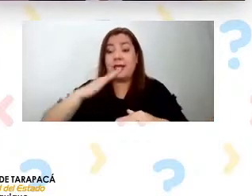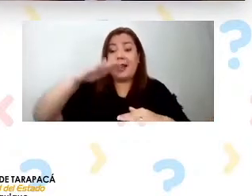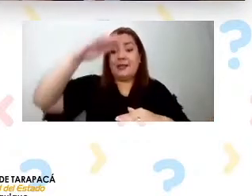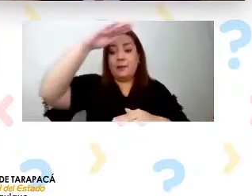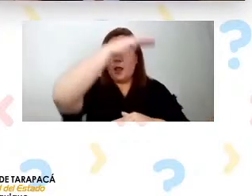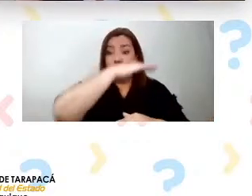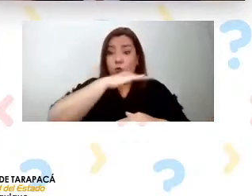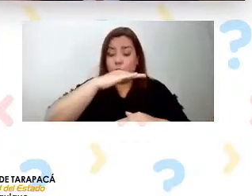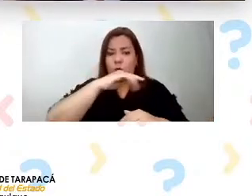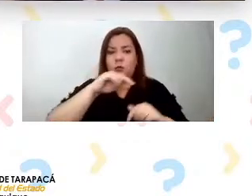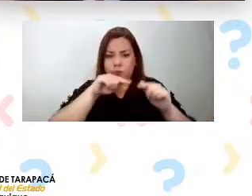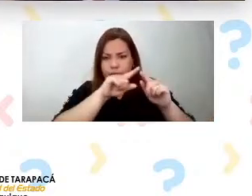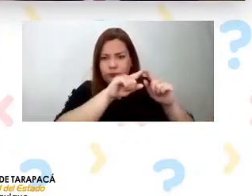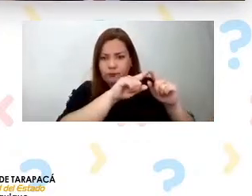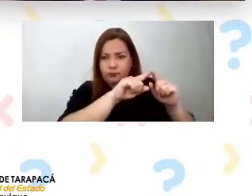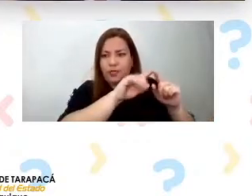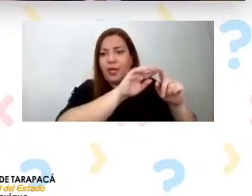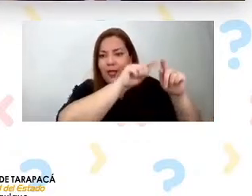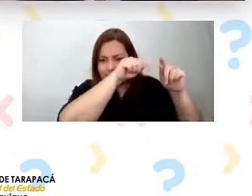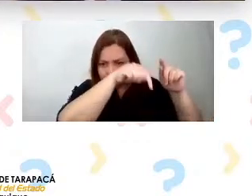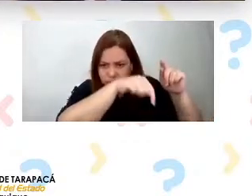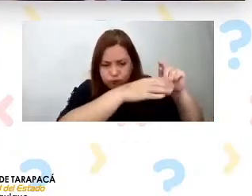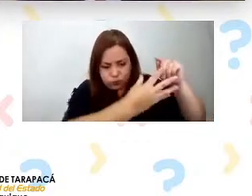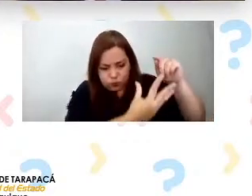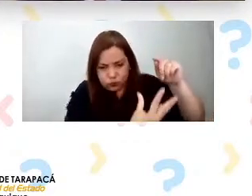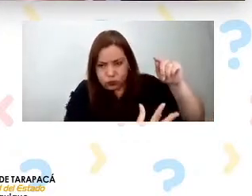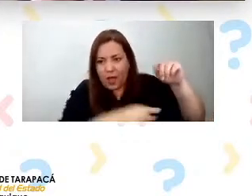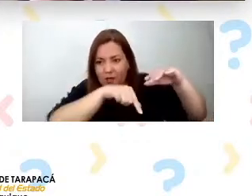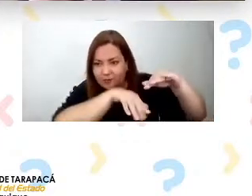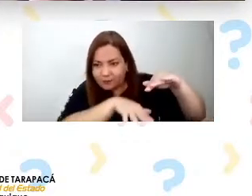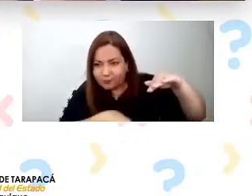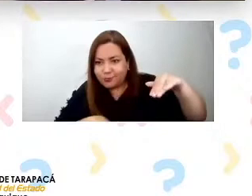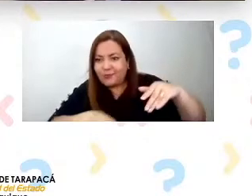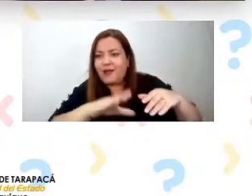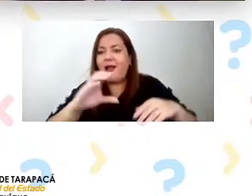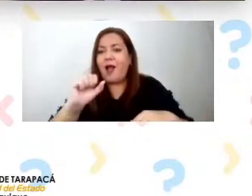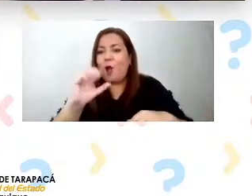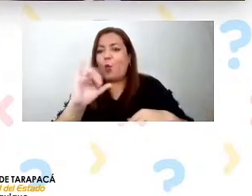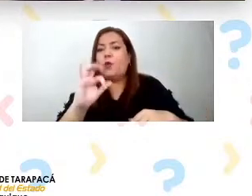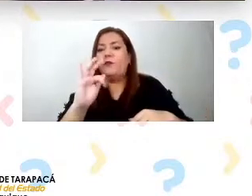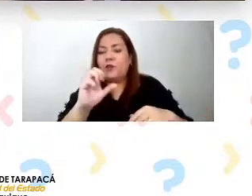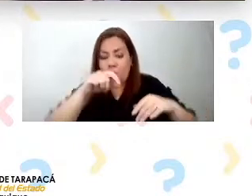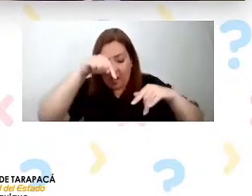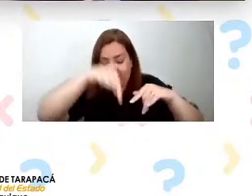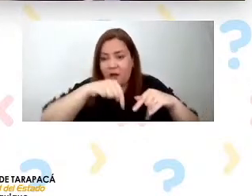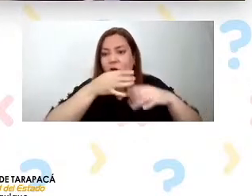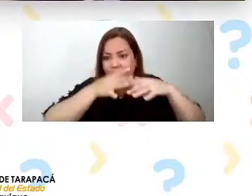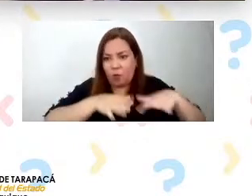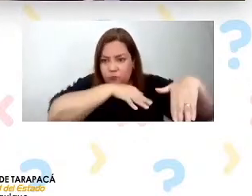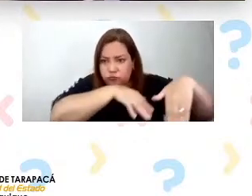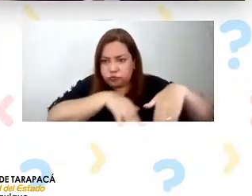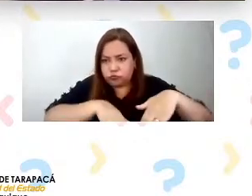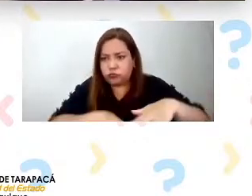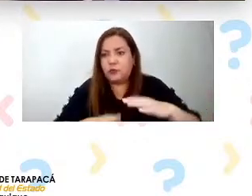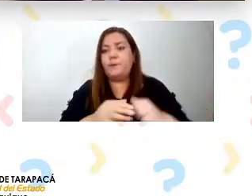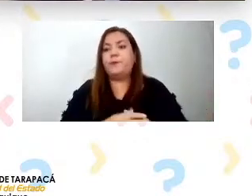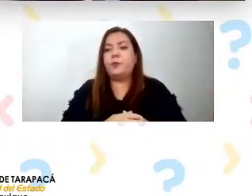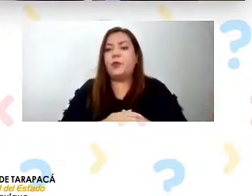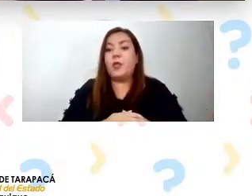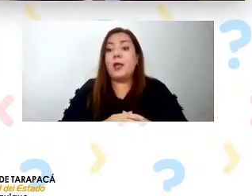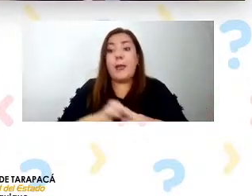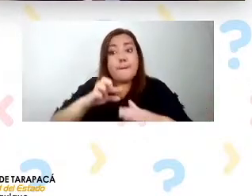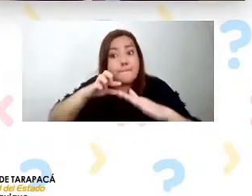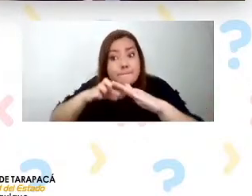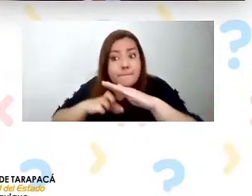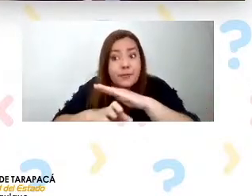cierto?, administrados por la Dirección General de Agua. El oasis de Pica no